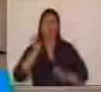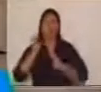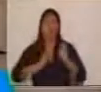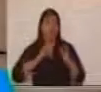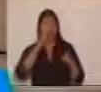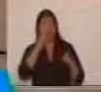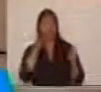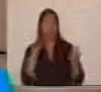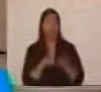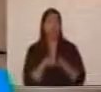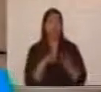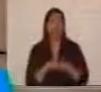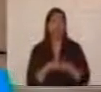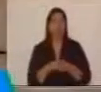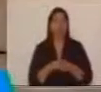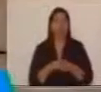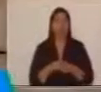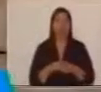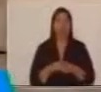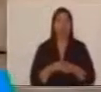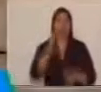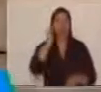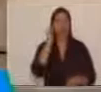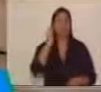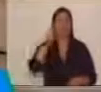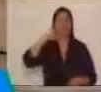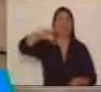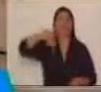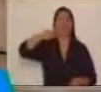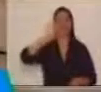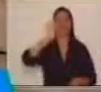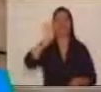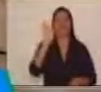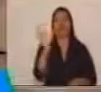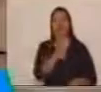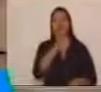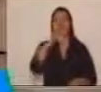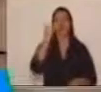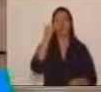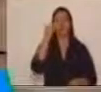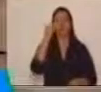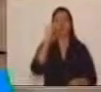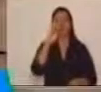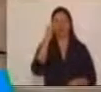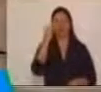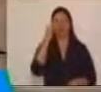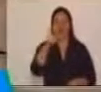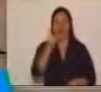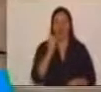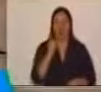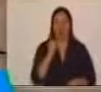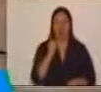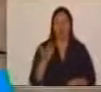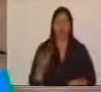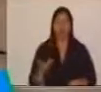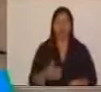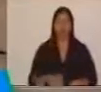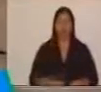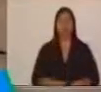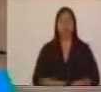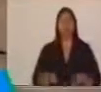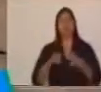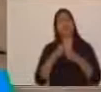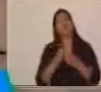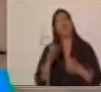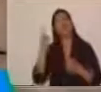de mi género lírico. La oda, la égloga, el soneto y el madrigal vienen siendo también composiciones poéticas, que poco